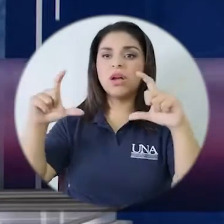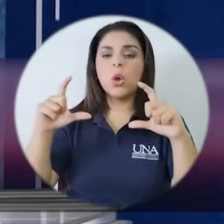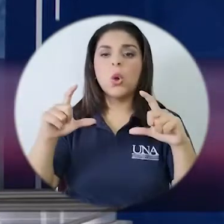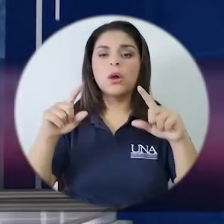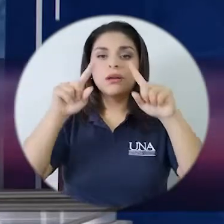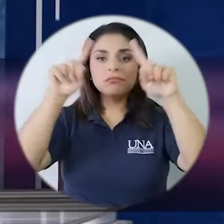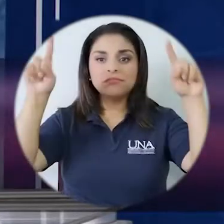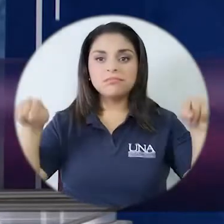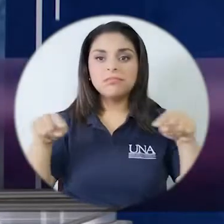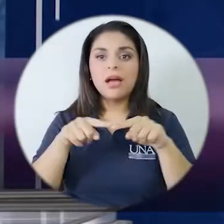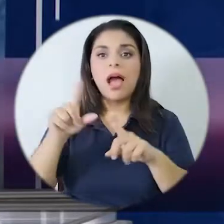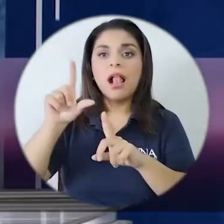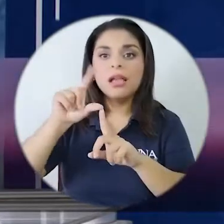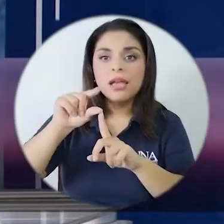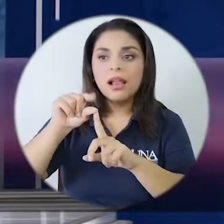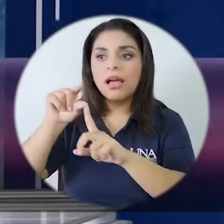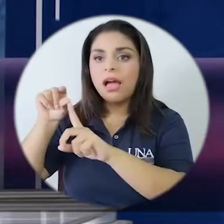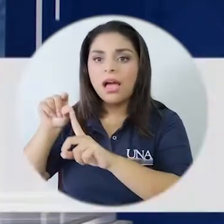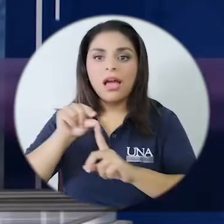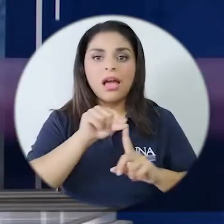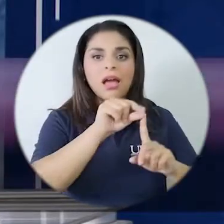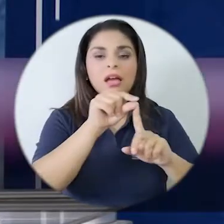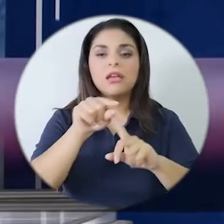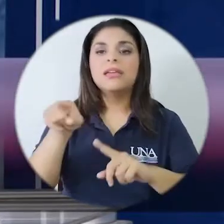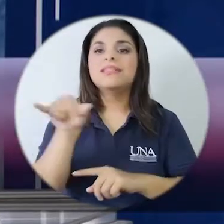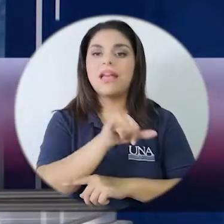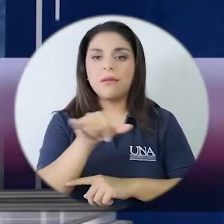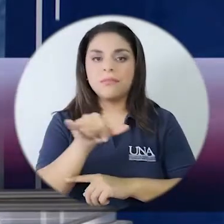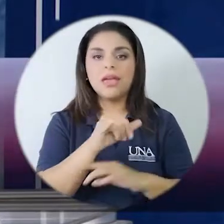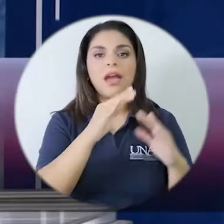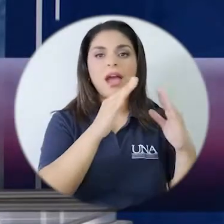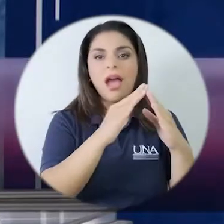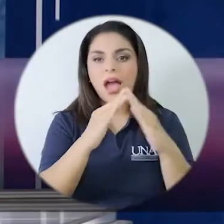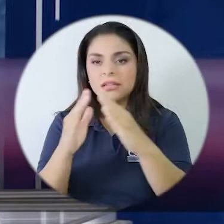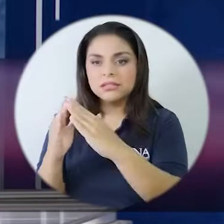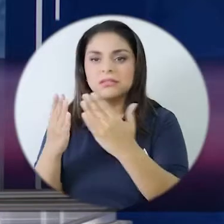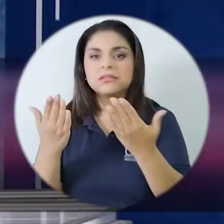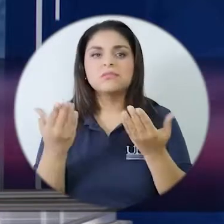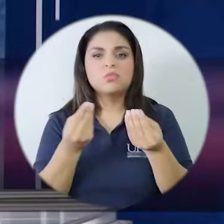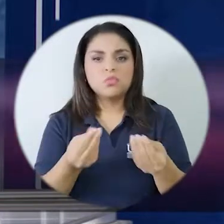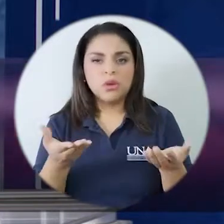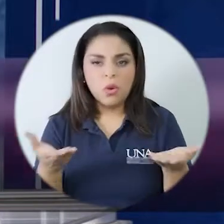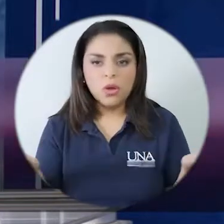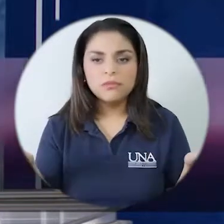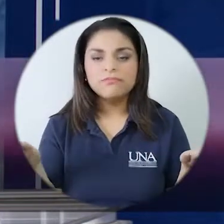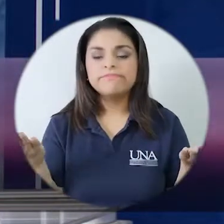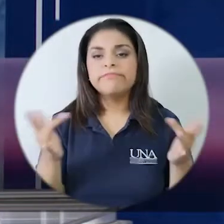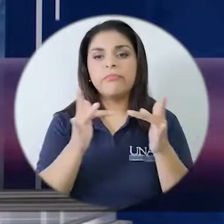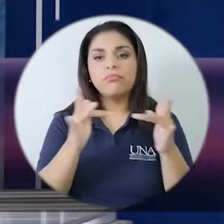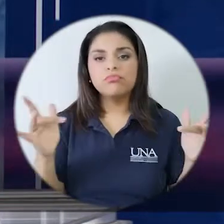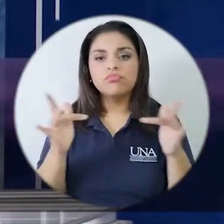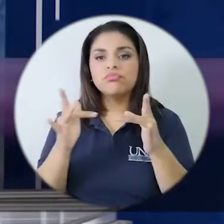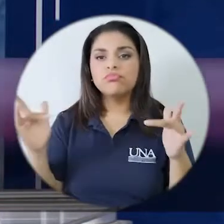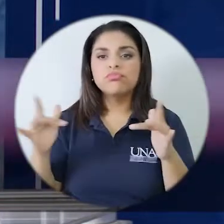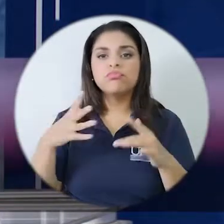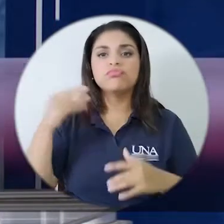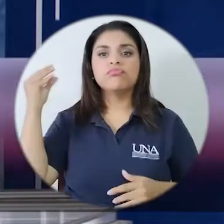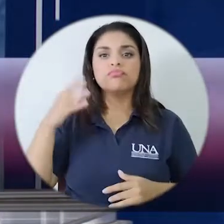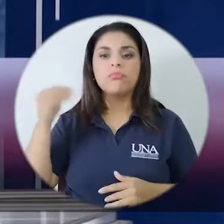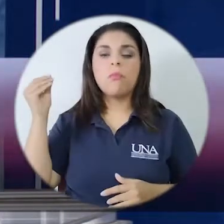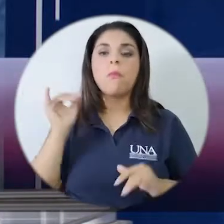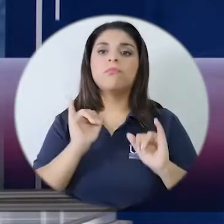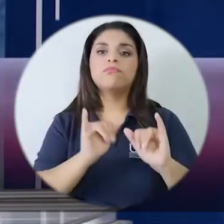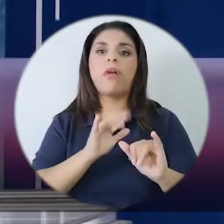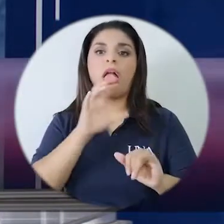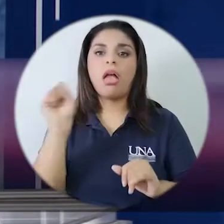locales comerciales sabidos y por haber, sino también ves muchas unidades habitacionales, sean apartamentos, casas, también desocupadas